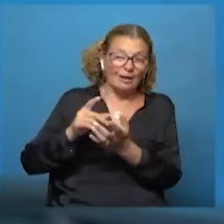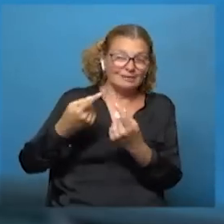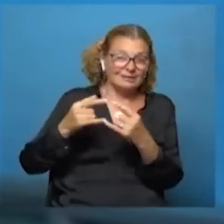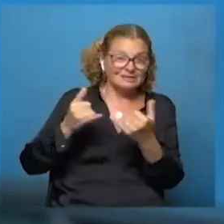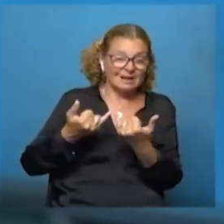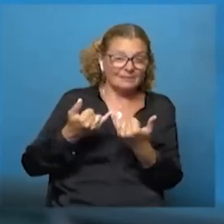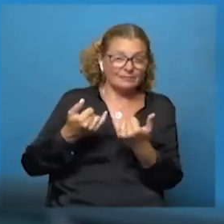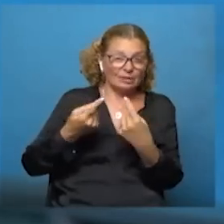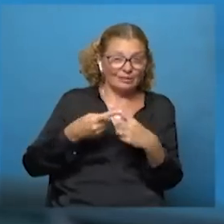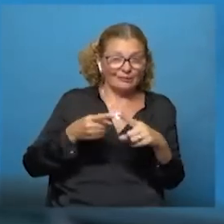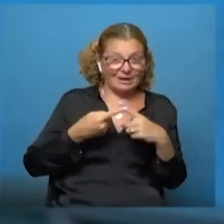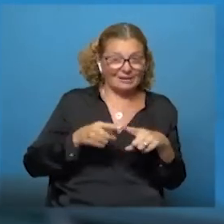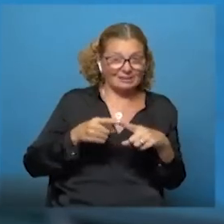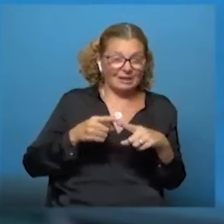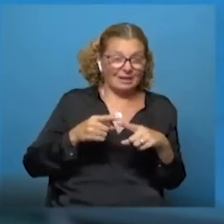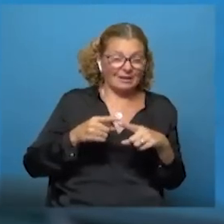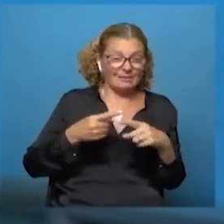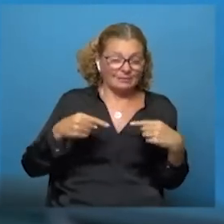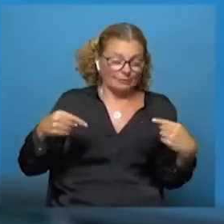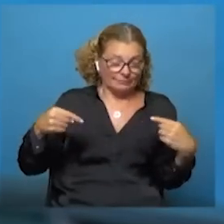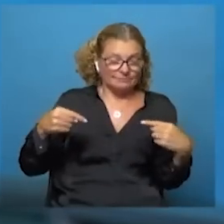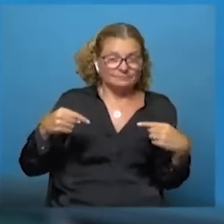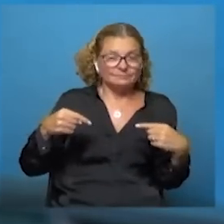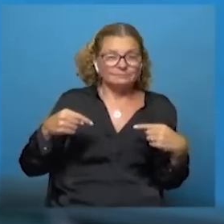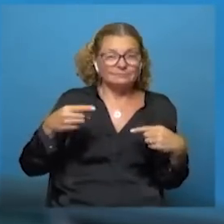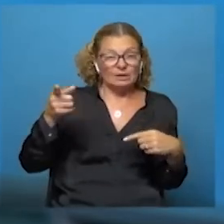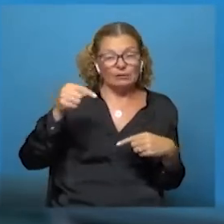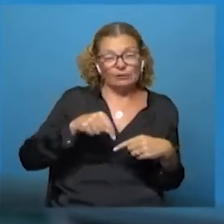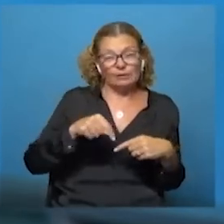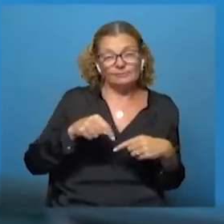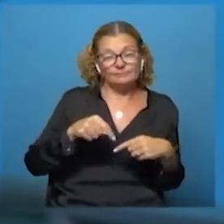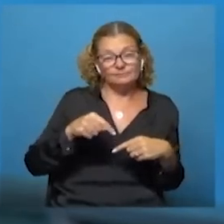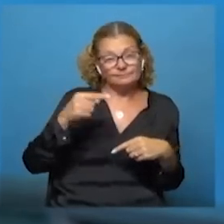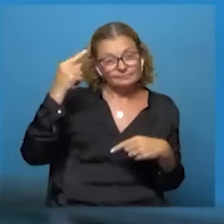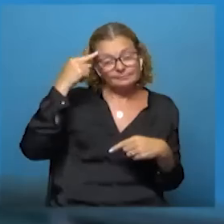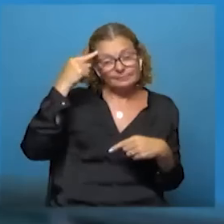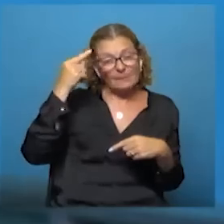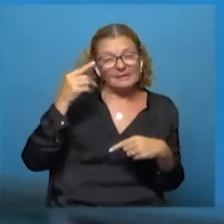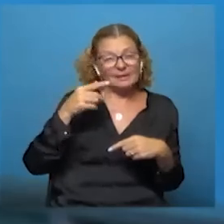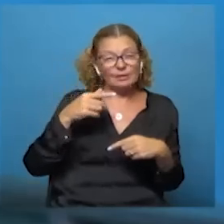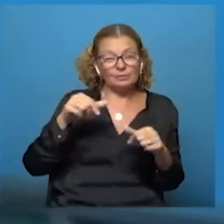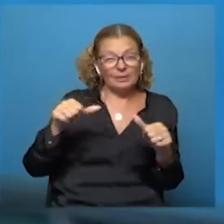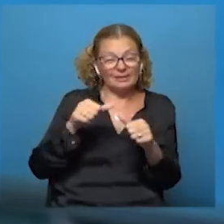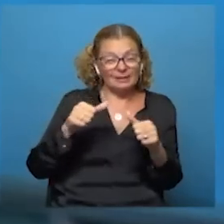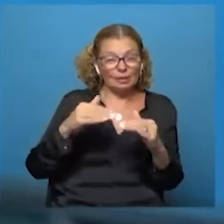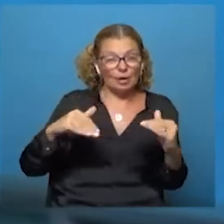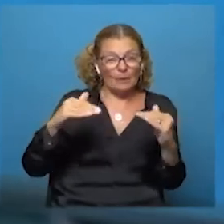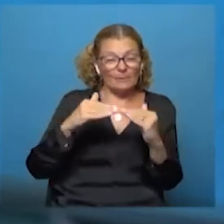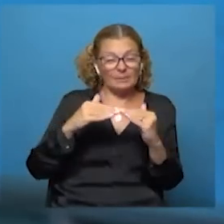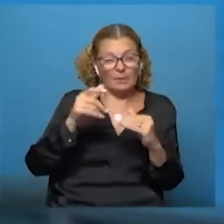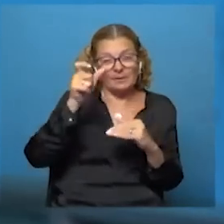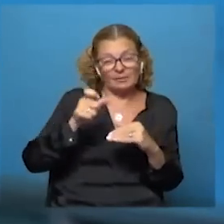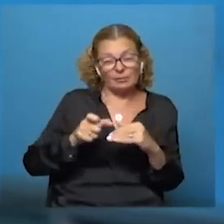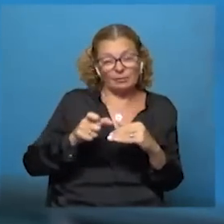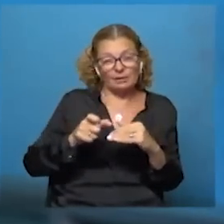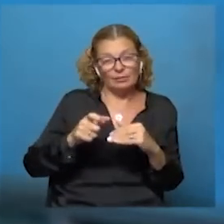habido por distintos motivos y fui con la misma voluntad que estaba haciendo lo mismo con personas ausentes